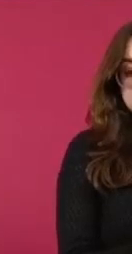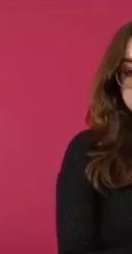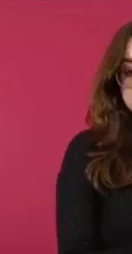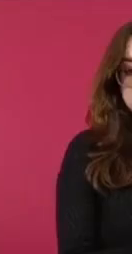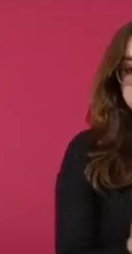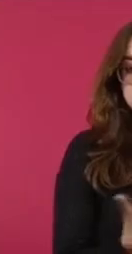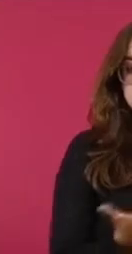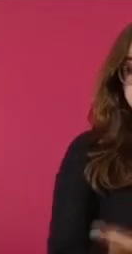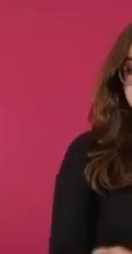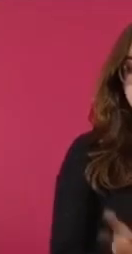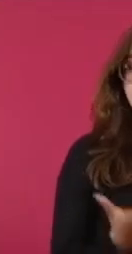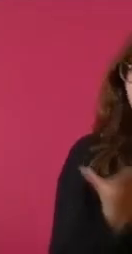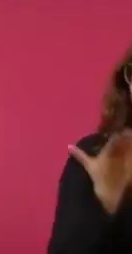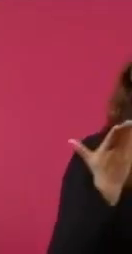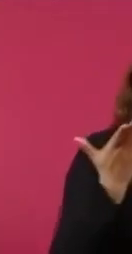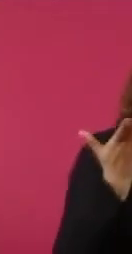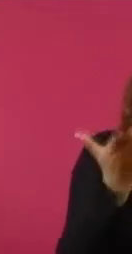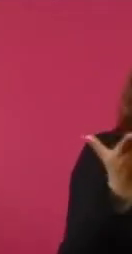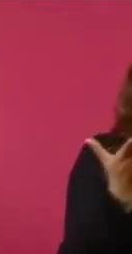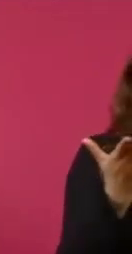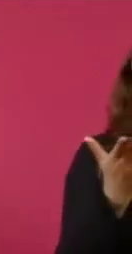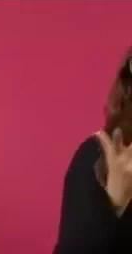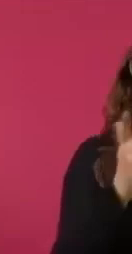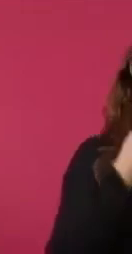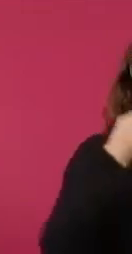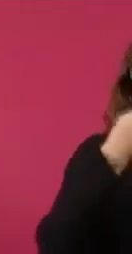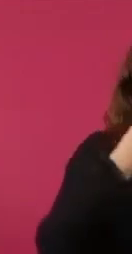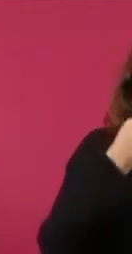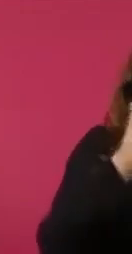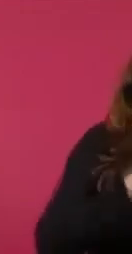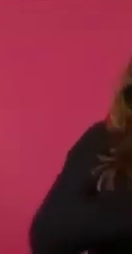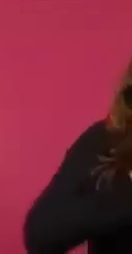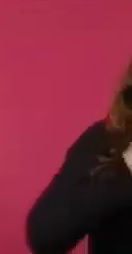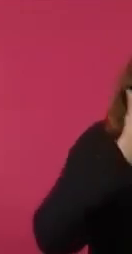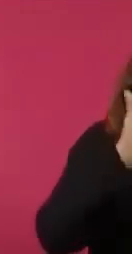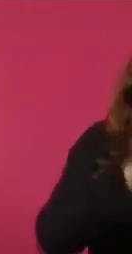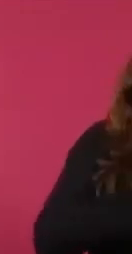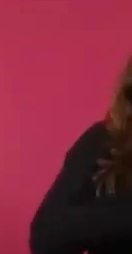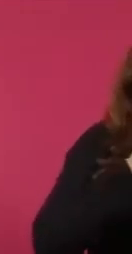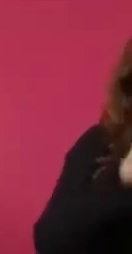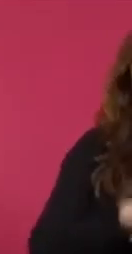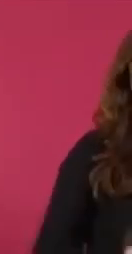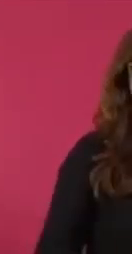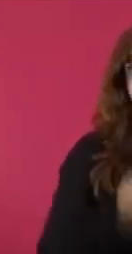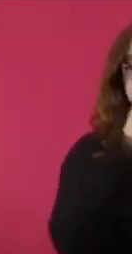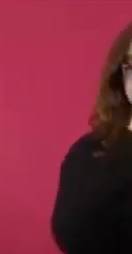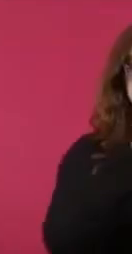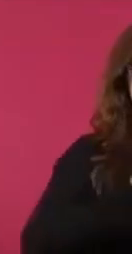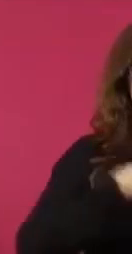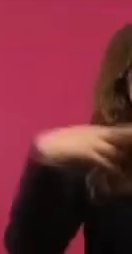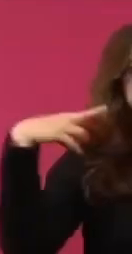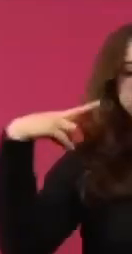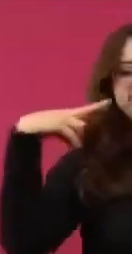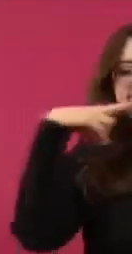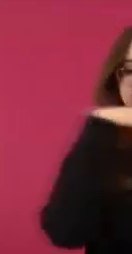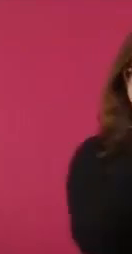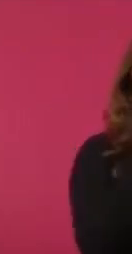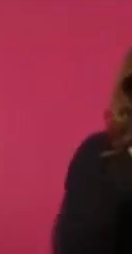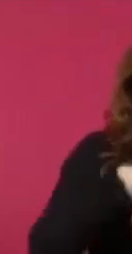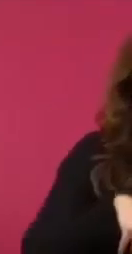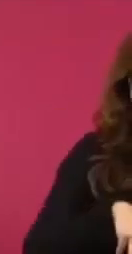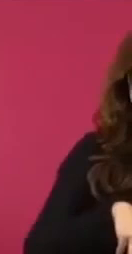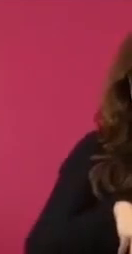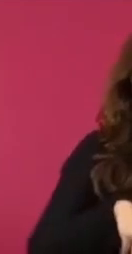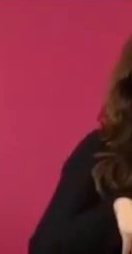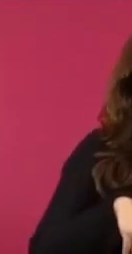extranjera que le preguntó acerca de Pemex. Y le dijo, oiga, hay un asunto con Pemex que no